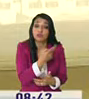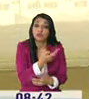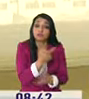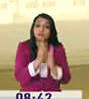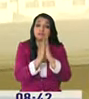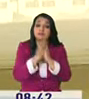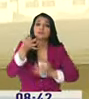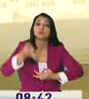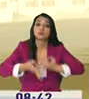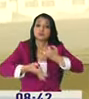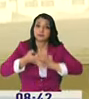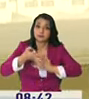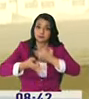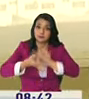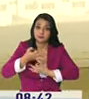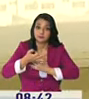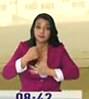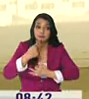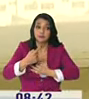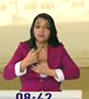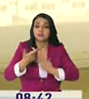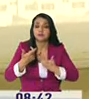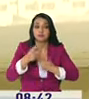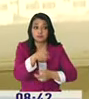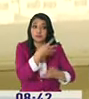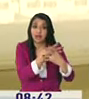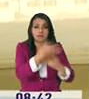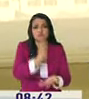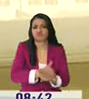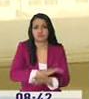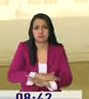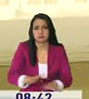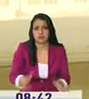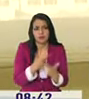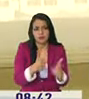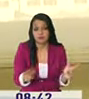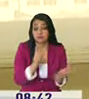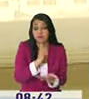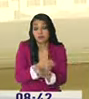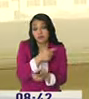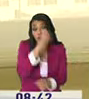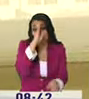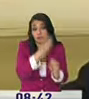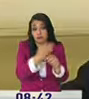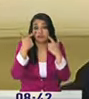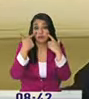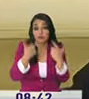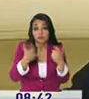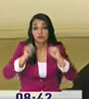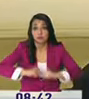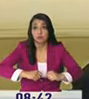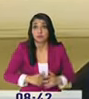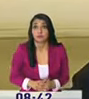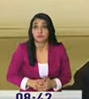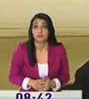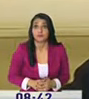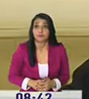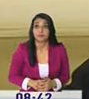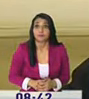juez a efectos de que se les revoque la medida cautelar y es procedente, esa es la objetividad de la fiscalía. Pero estamos de promedio